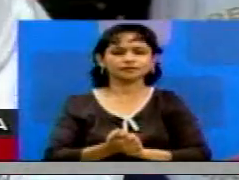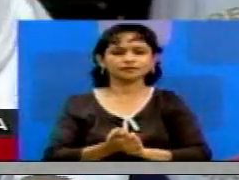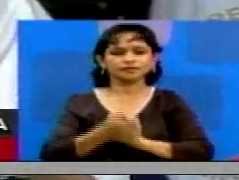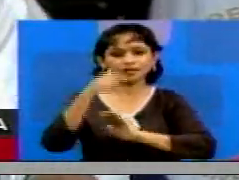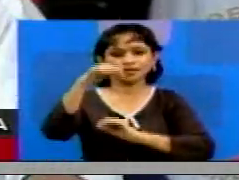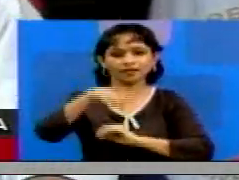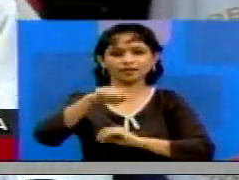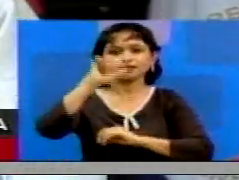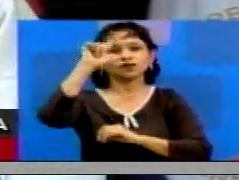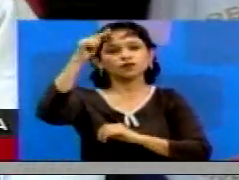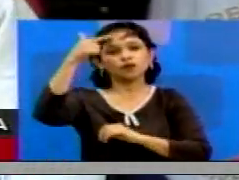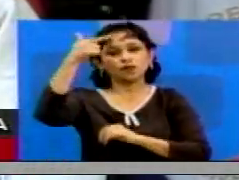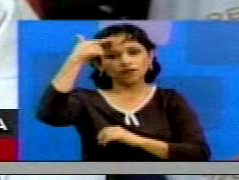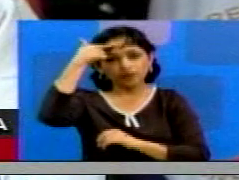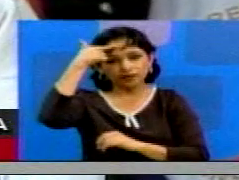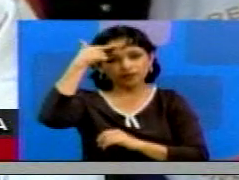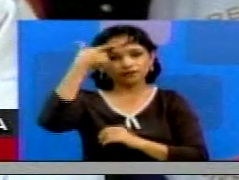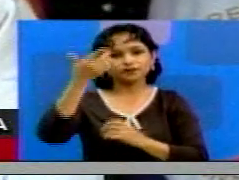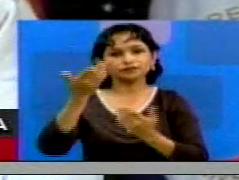este gobierno,